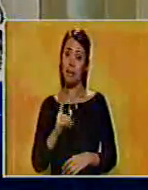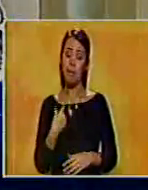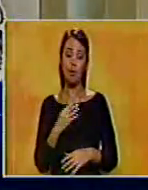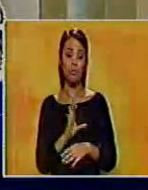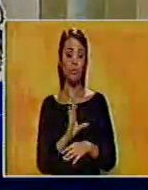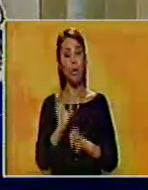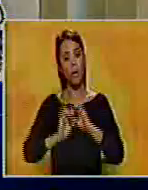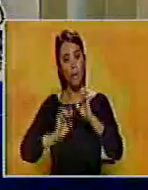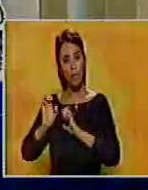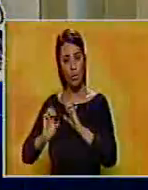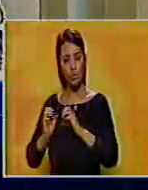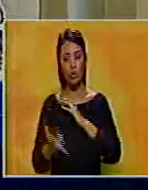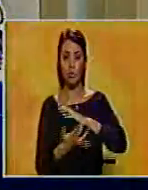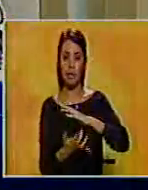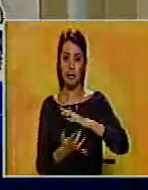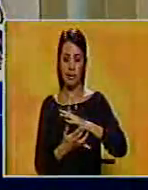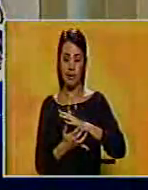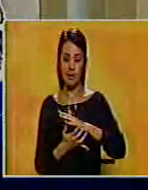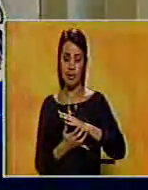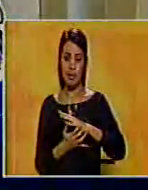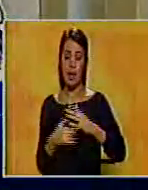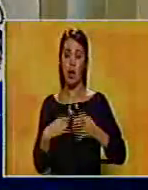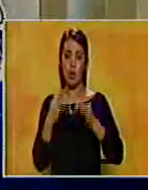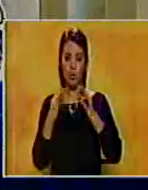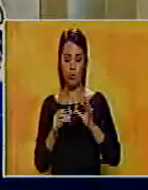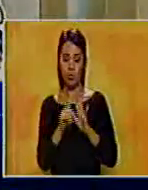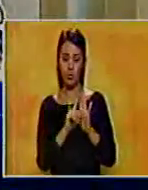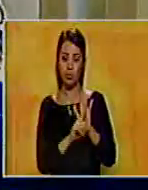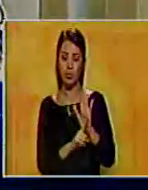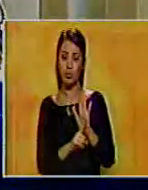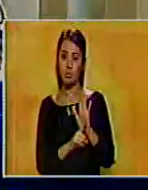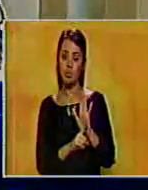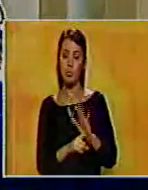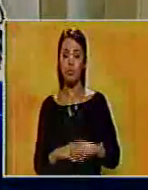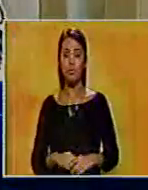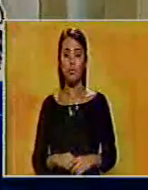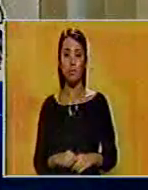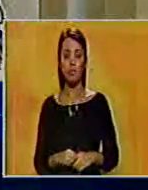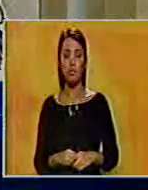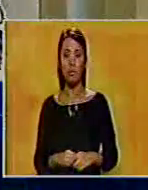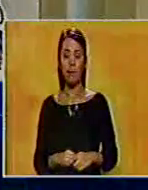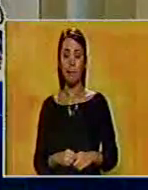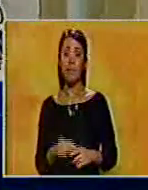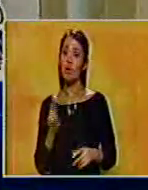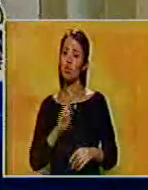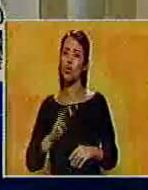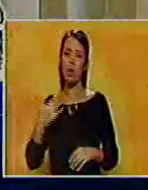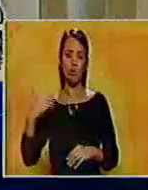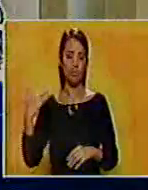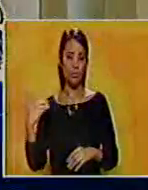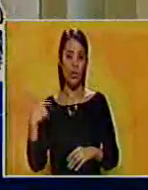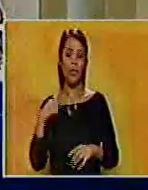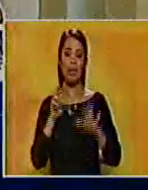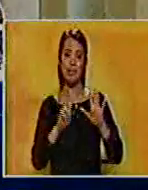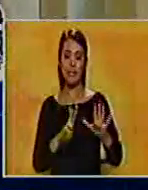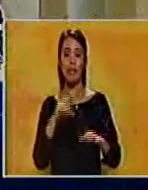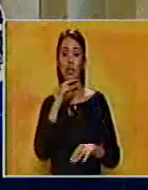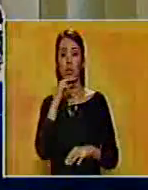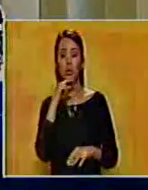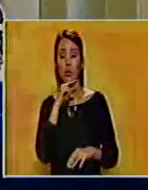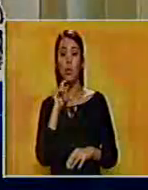auditorías técnicas con los estándares establecidos, no inferiores a los utilizados en las elecciones del 7 de